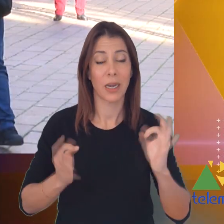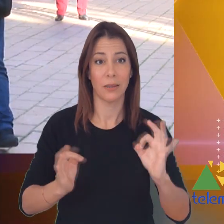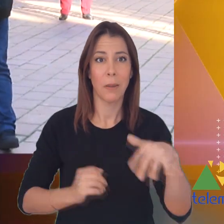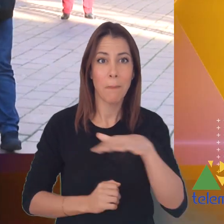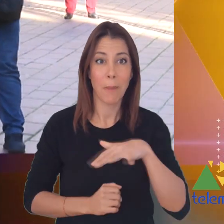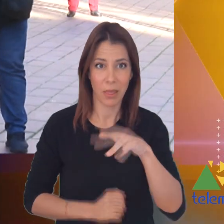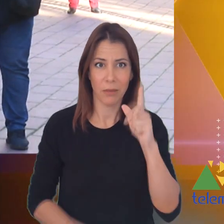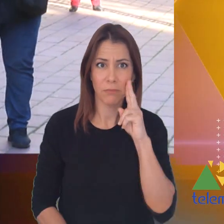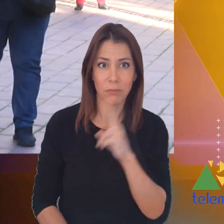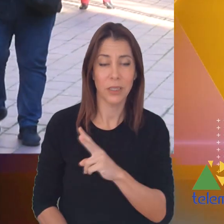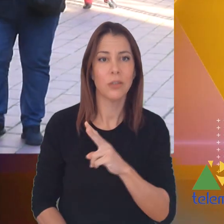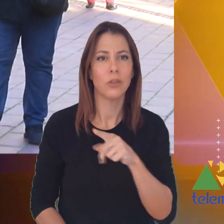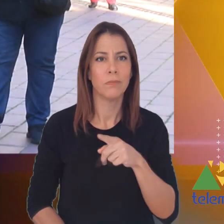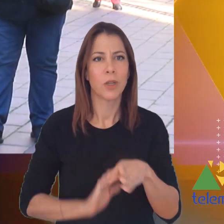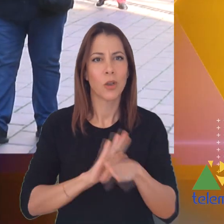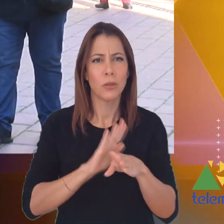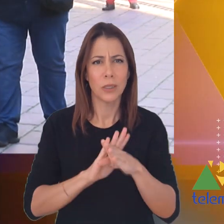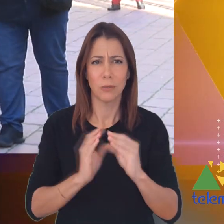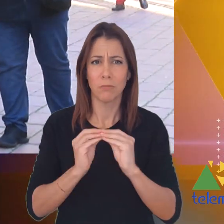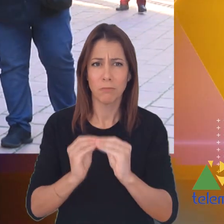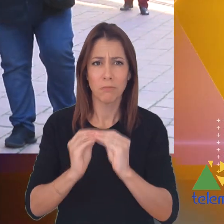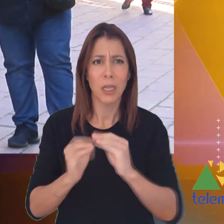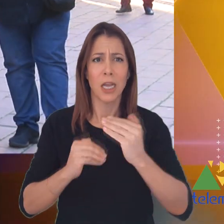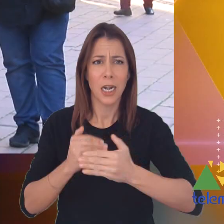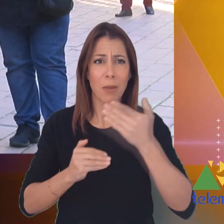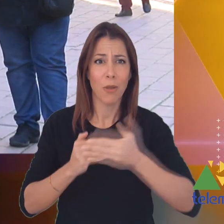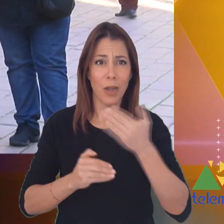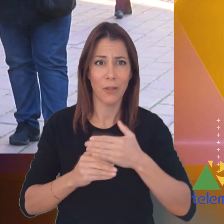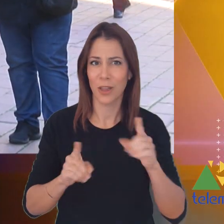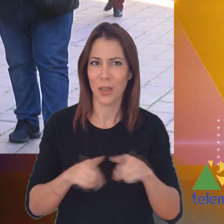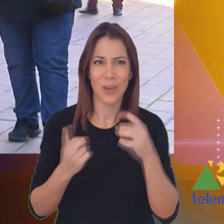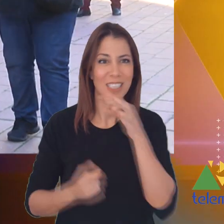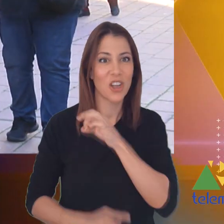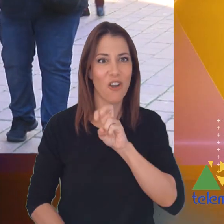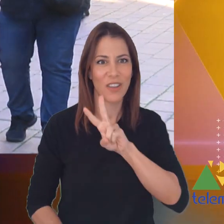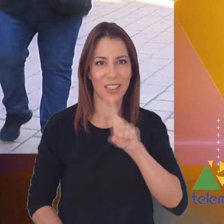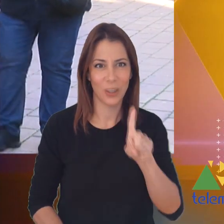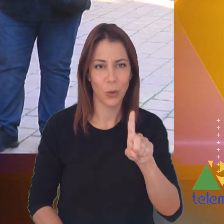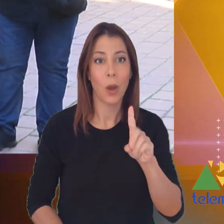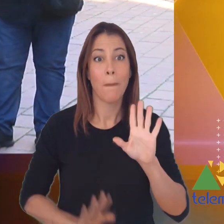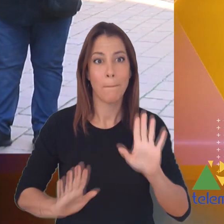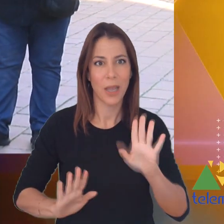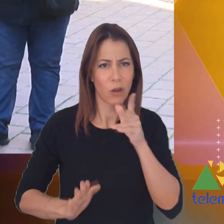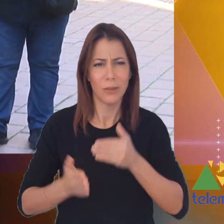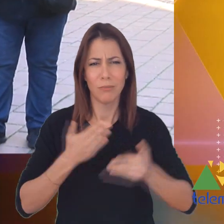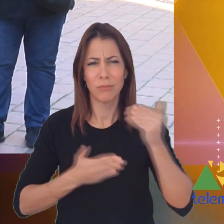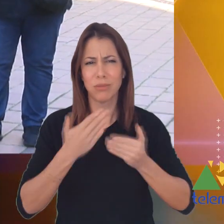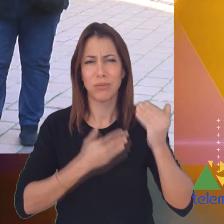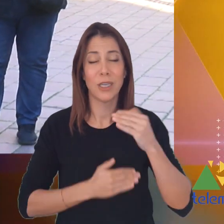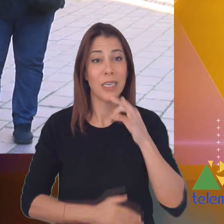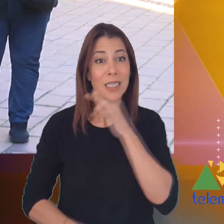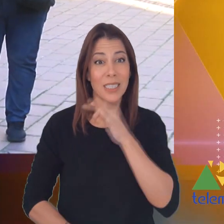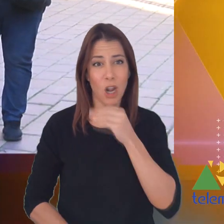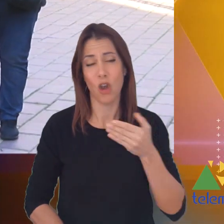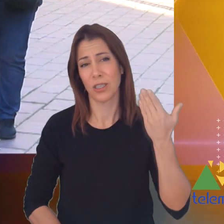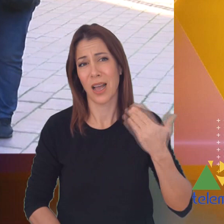están viendo, pues sigue remodelándose a pesar de que estemos en el siglo XXI. Habría que remontarse siglos atrás para